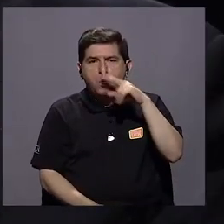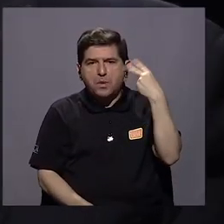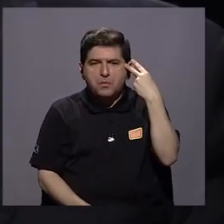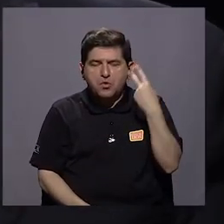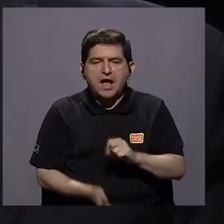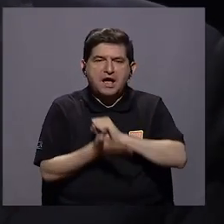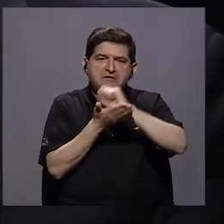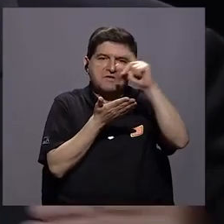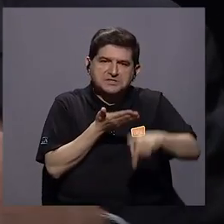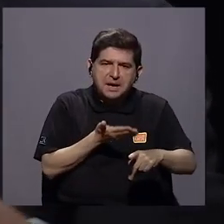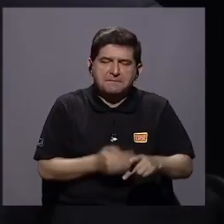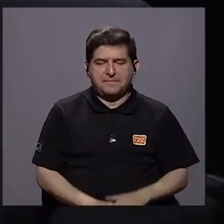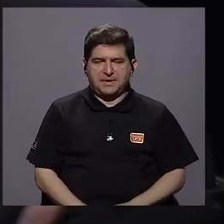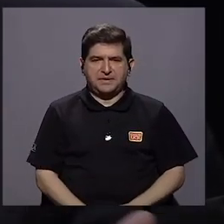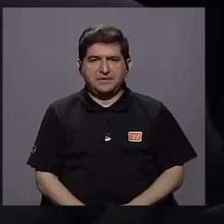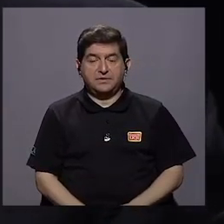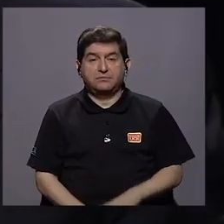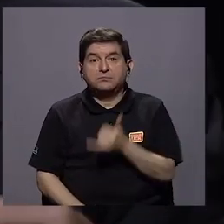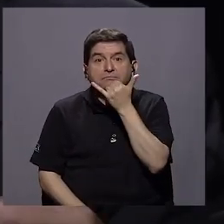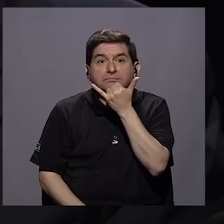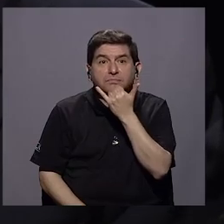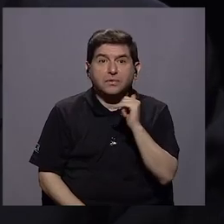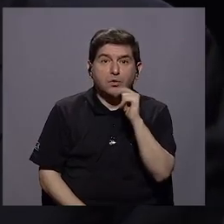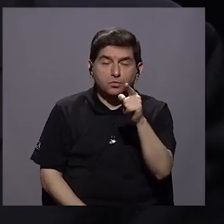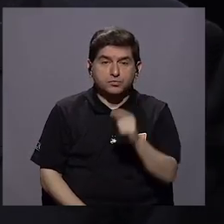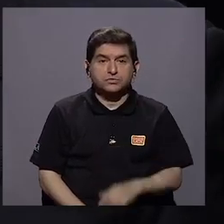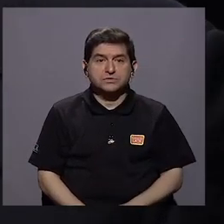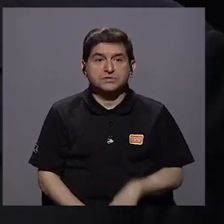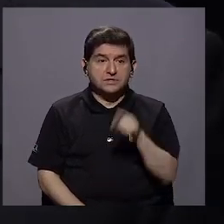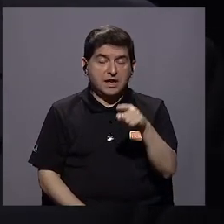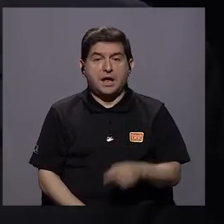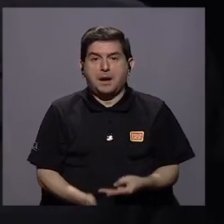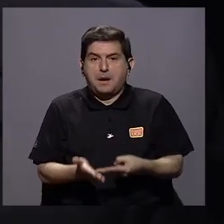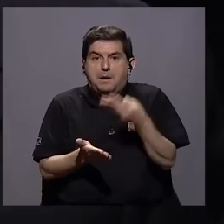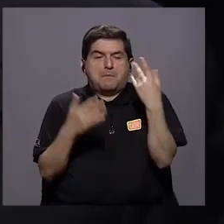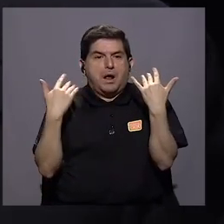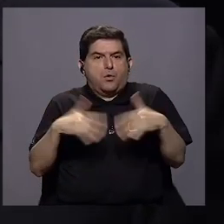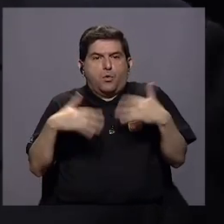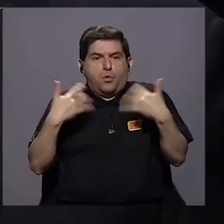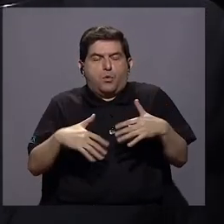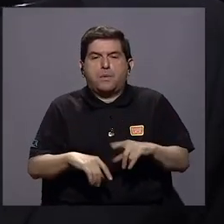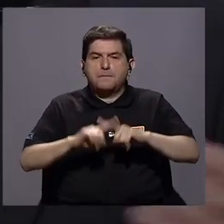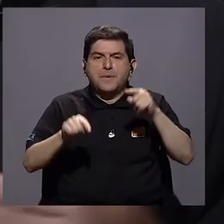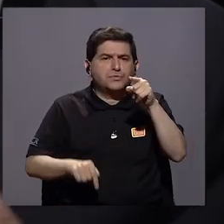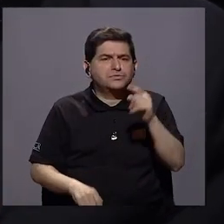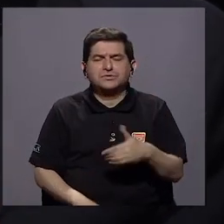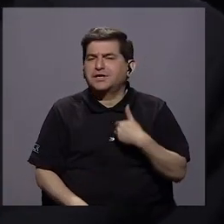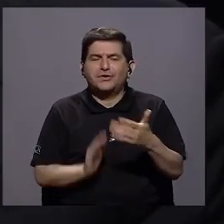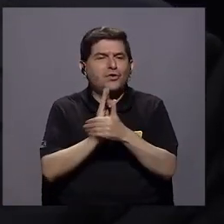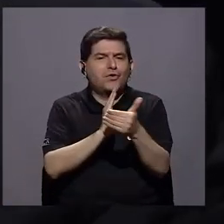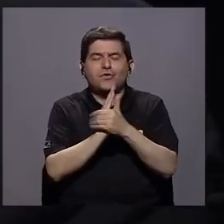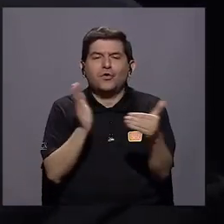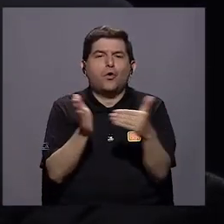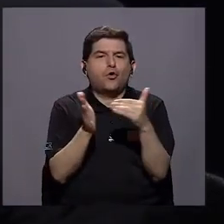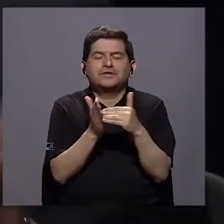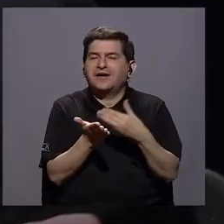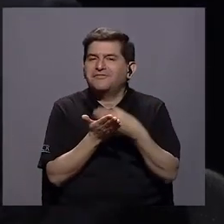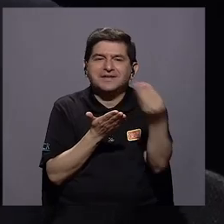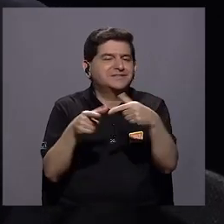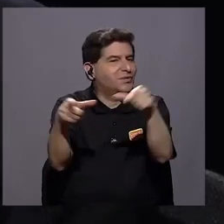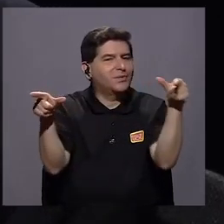Moravia, San Pedro, todos estos lados, y resulta que usted está sentado en una mina de oro, pero usted no tiene la capacidad de volver